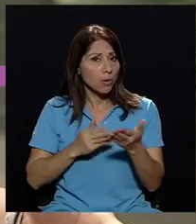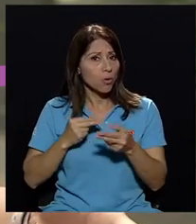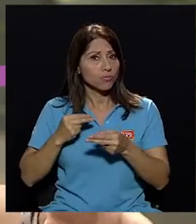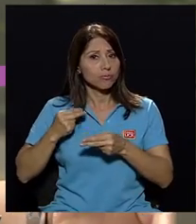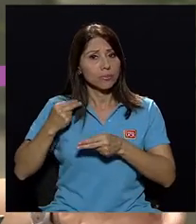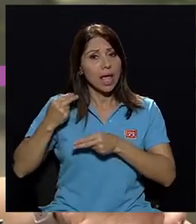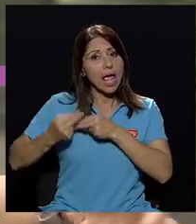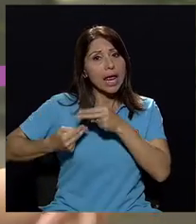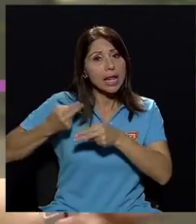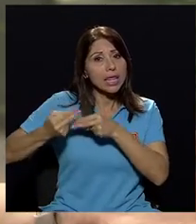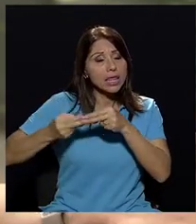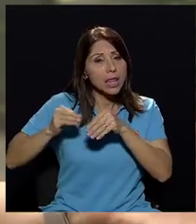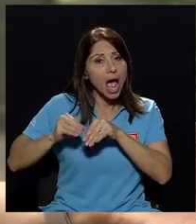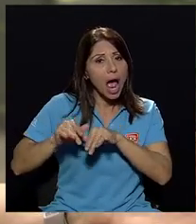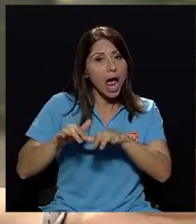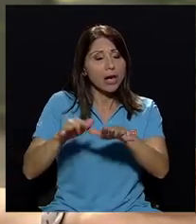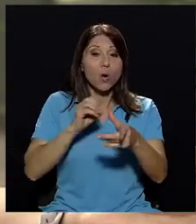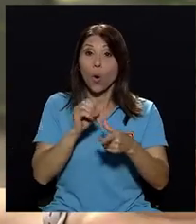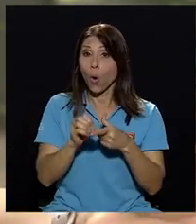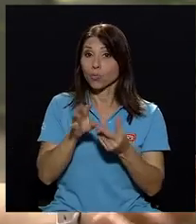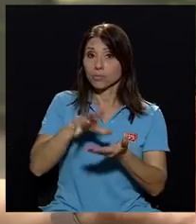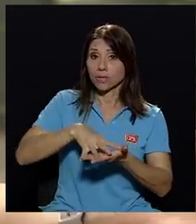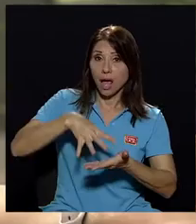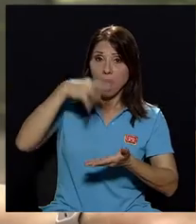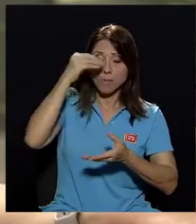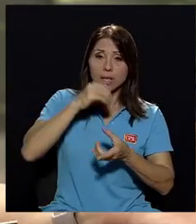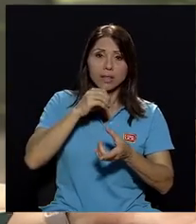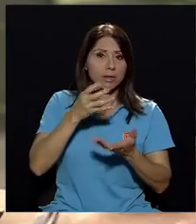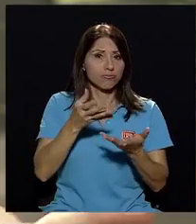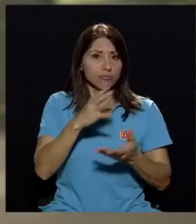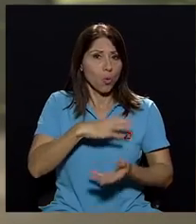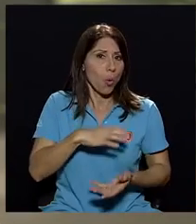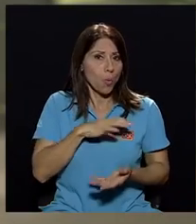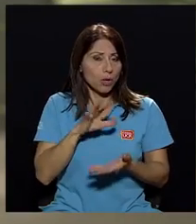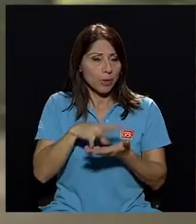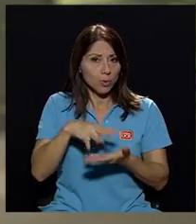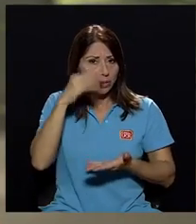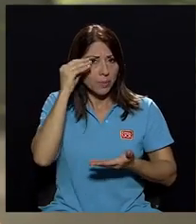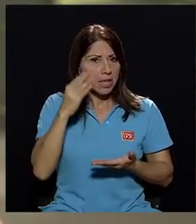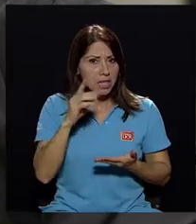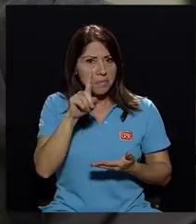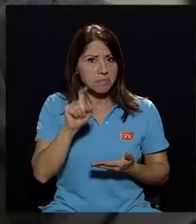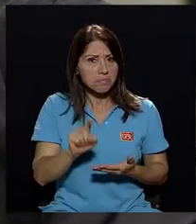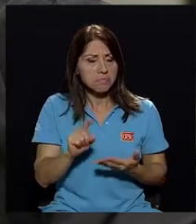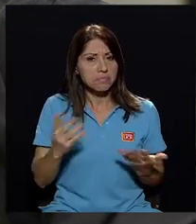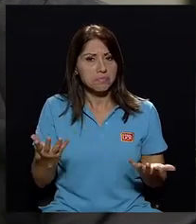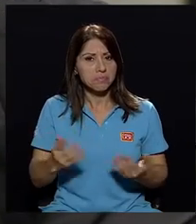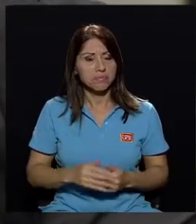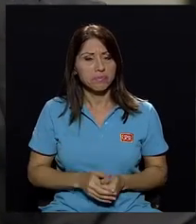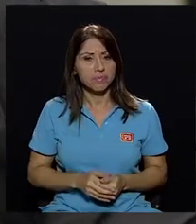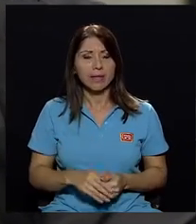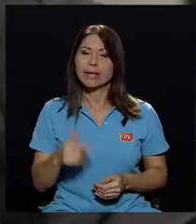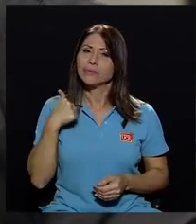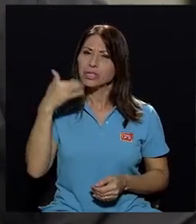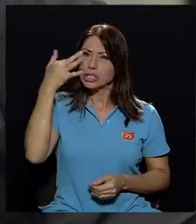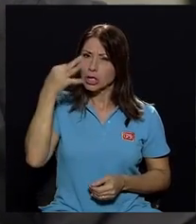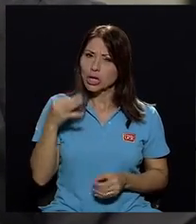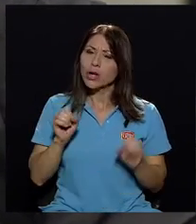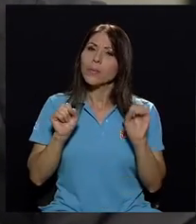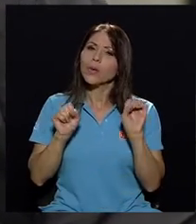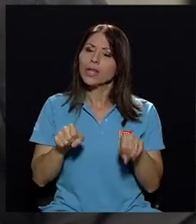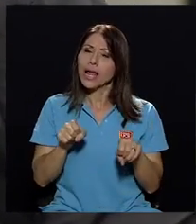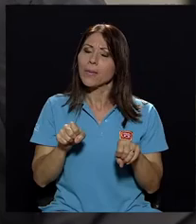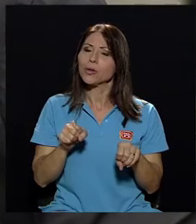hereditario, si se puede aprender, si es como un comportamiento que se puede aprender. Creo que podríamos hablar más